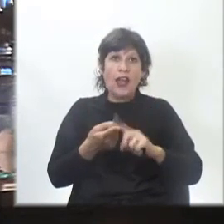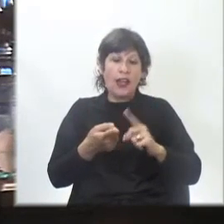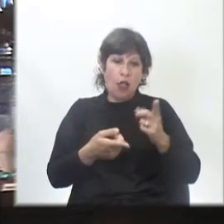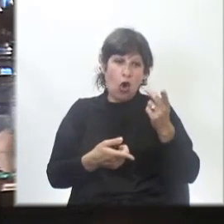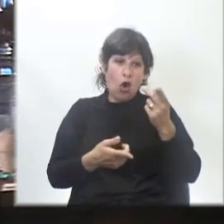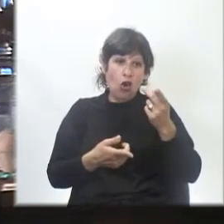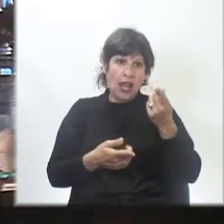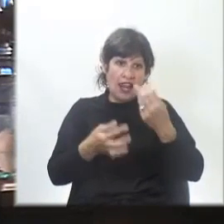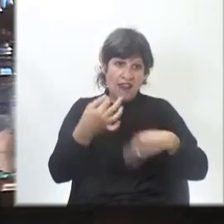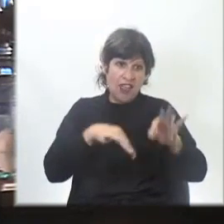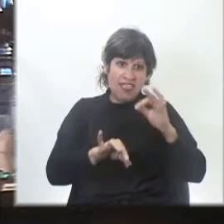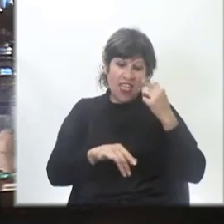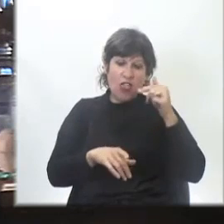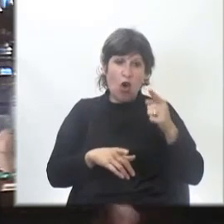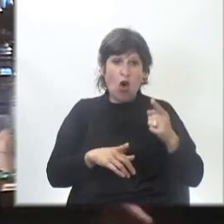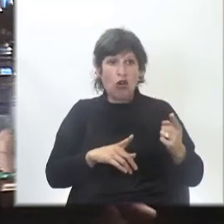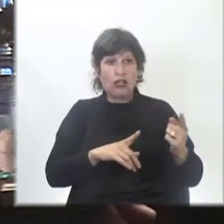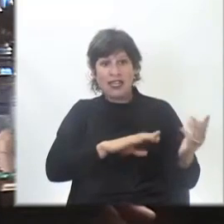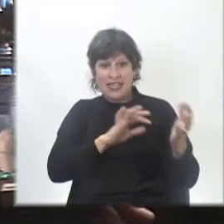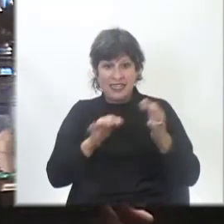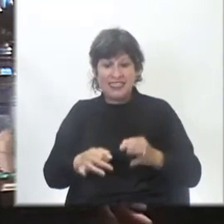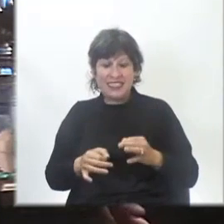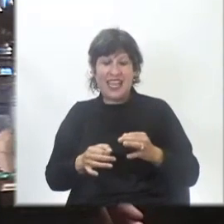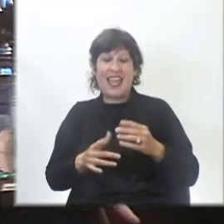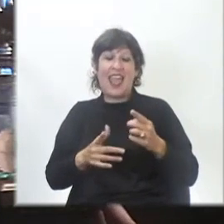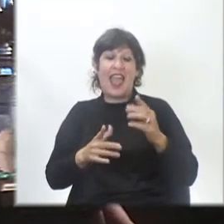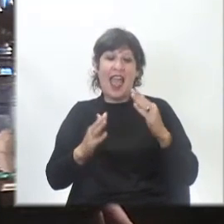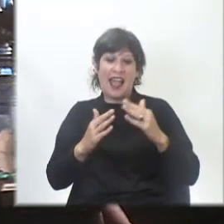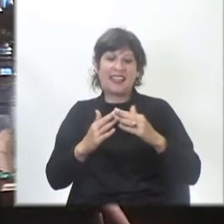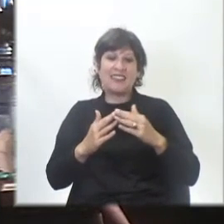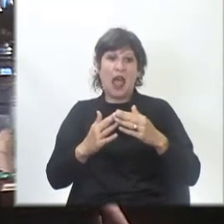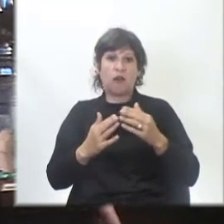vendedor que se lo traigan a su casa andando